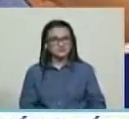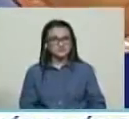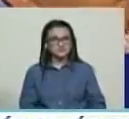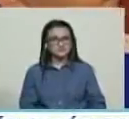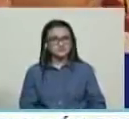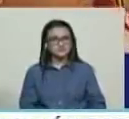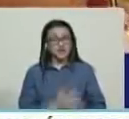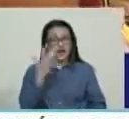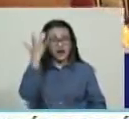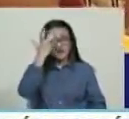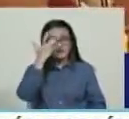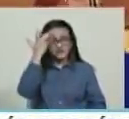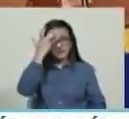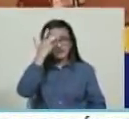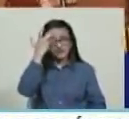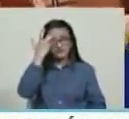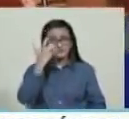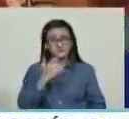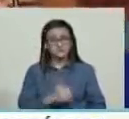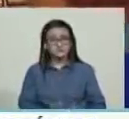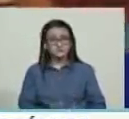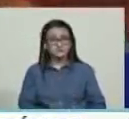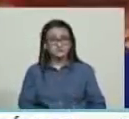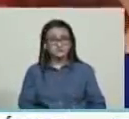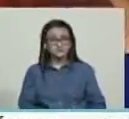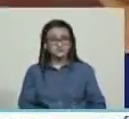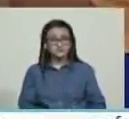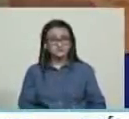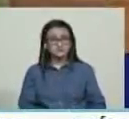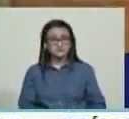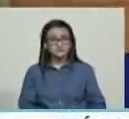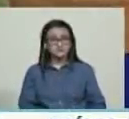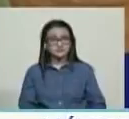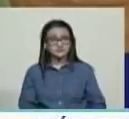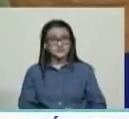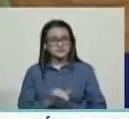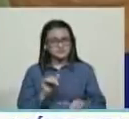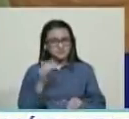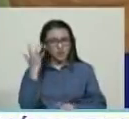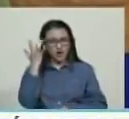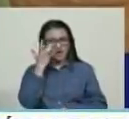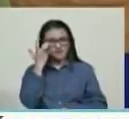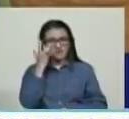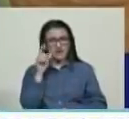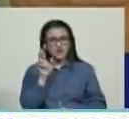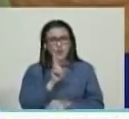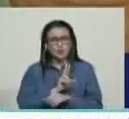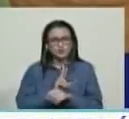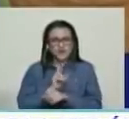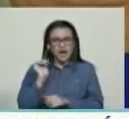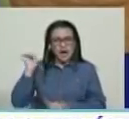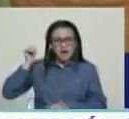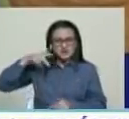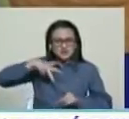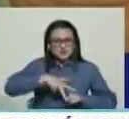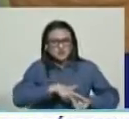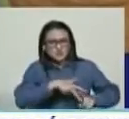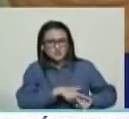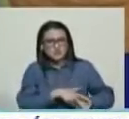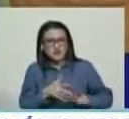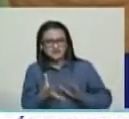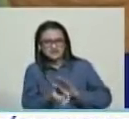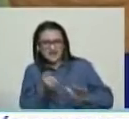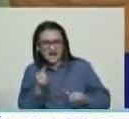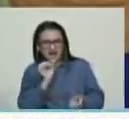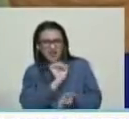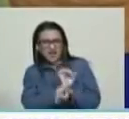De África. De la África, la misma África que ellos utilizaron durante años para sacar